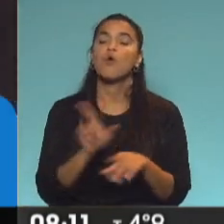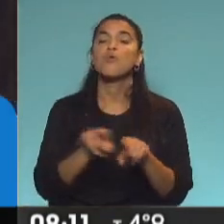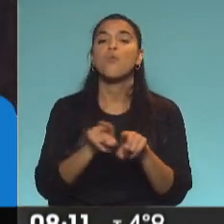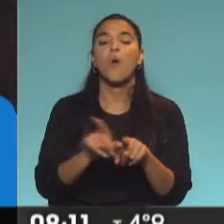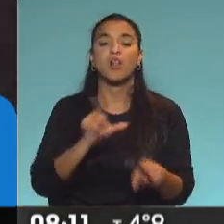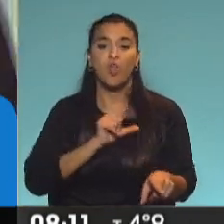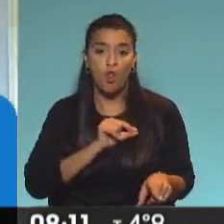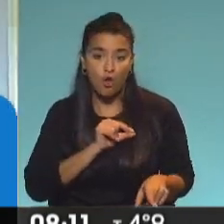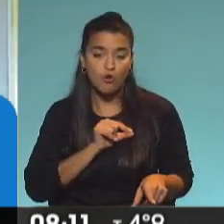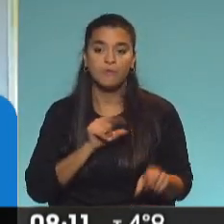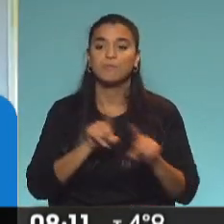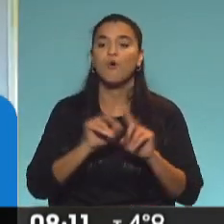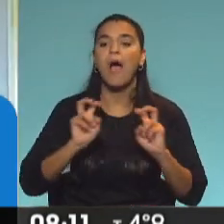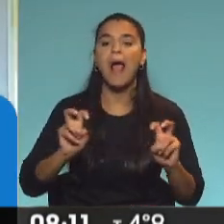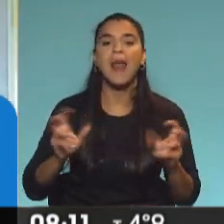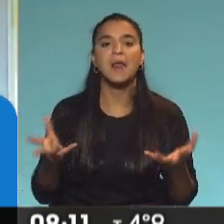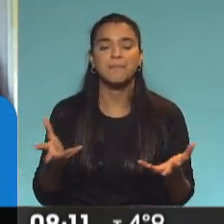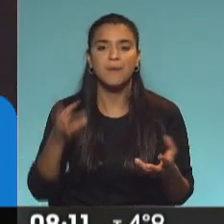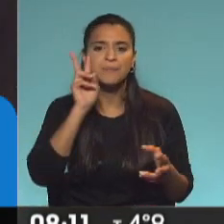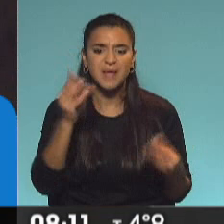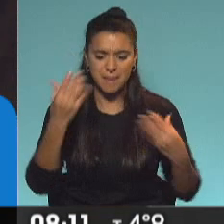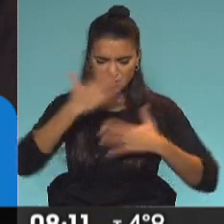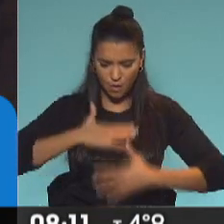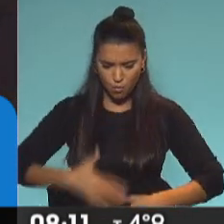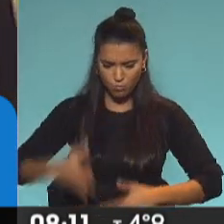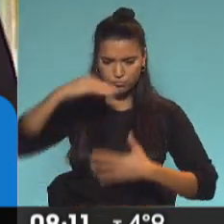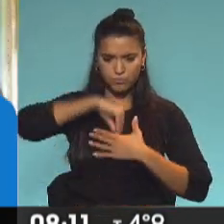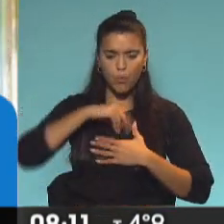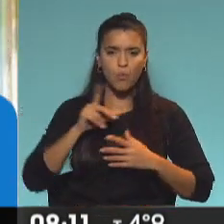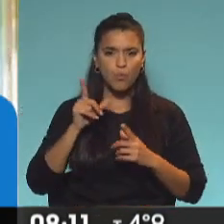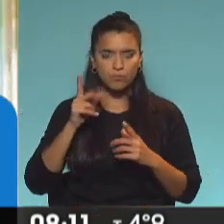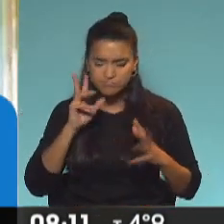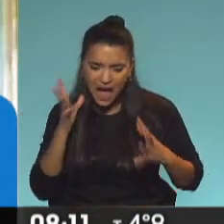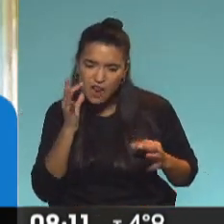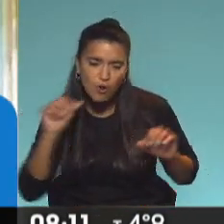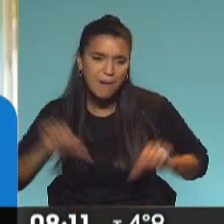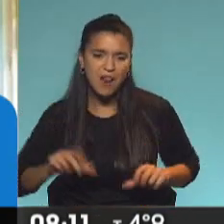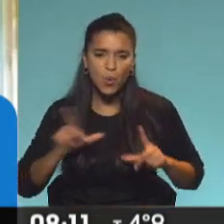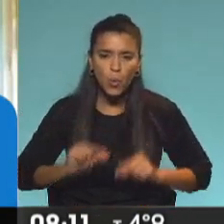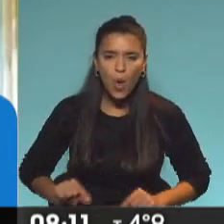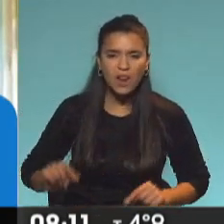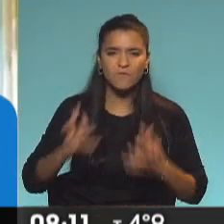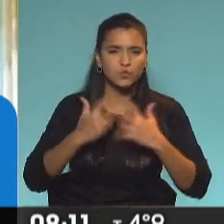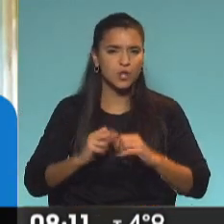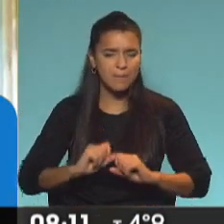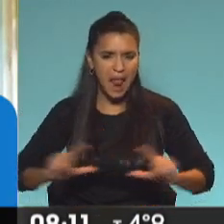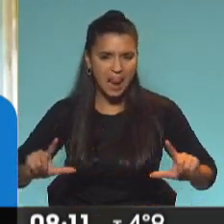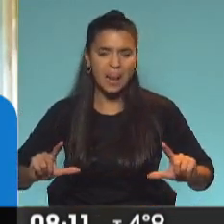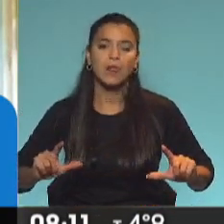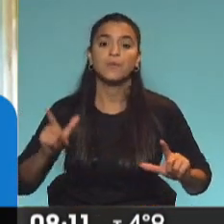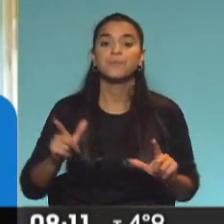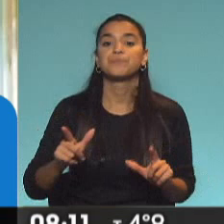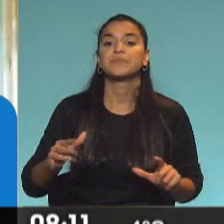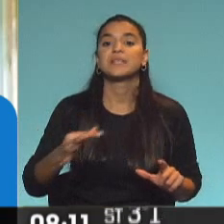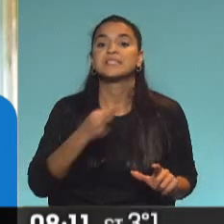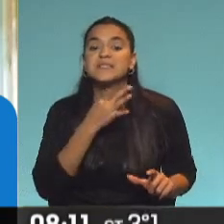una alarma para ver qué pasa en nuestro cuerpo, para cuidar nuestro cuerpo porque algo pasa mal o algo funciona mal, la sed